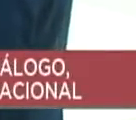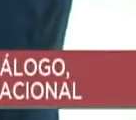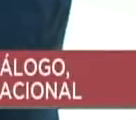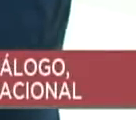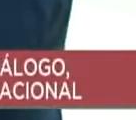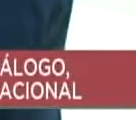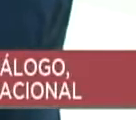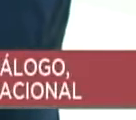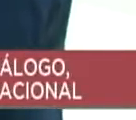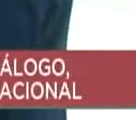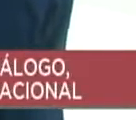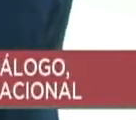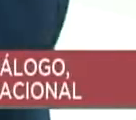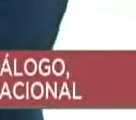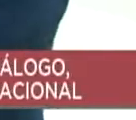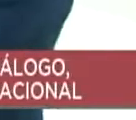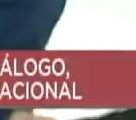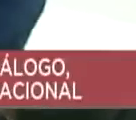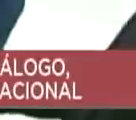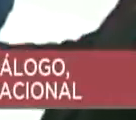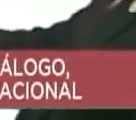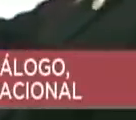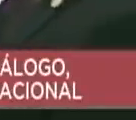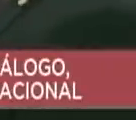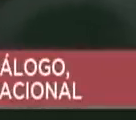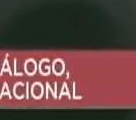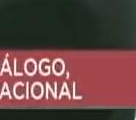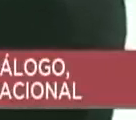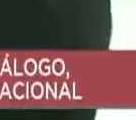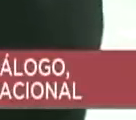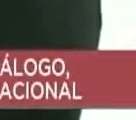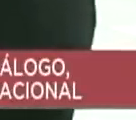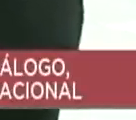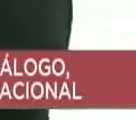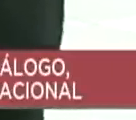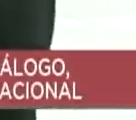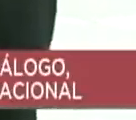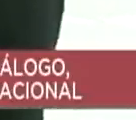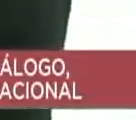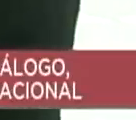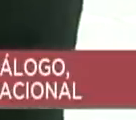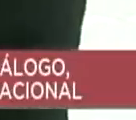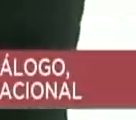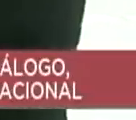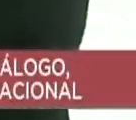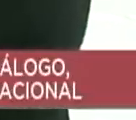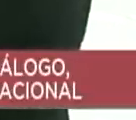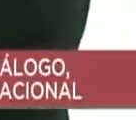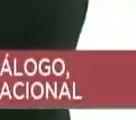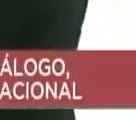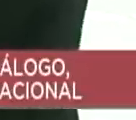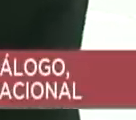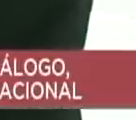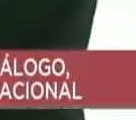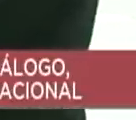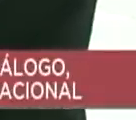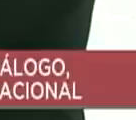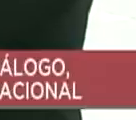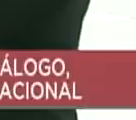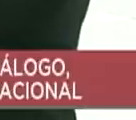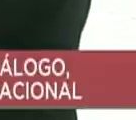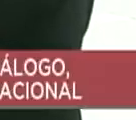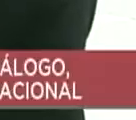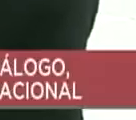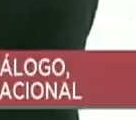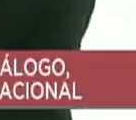Bernabé Gutiérrez, partido Acción Democrática, el diputado Luis Parra, del partido político Primero Justicia, y el diputado José